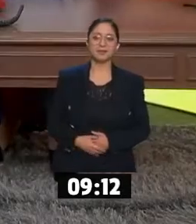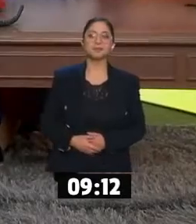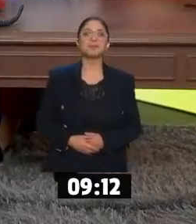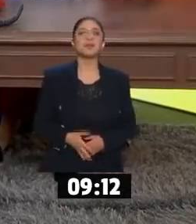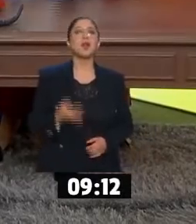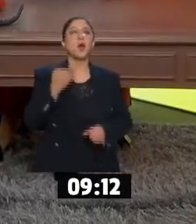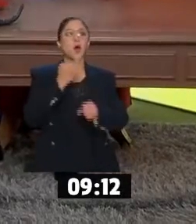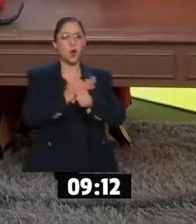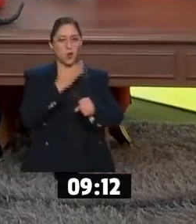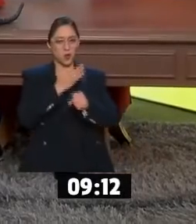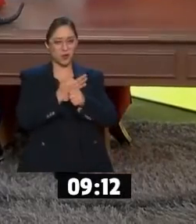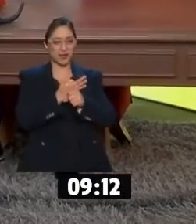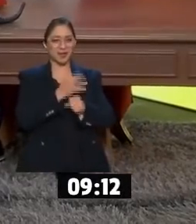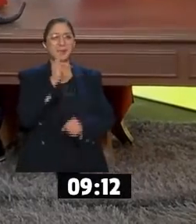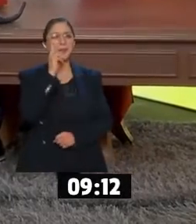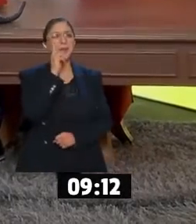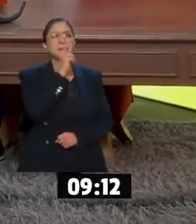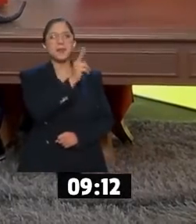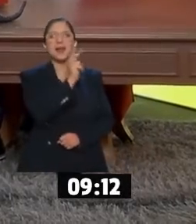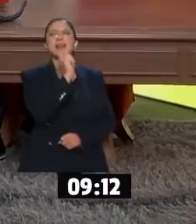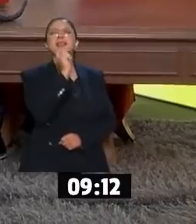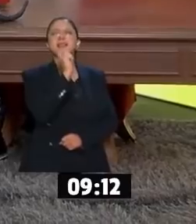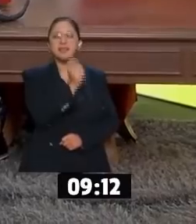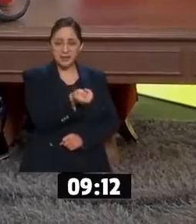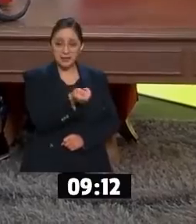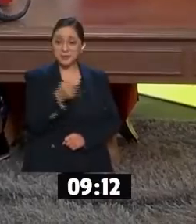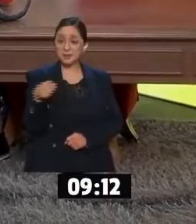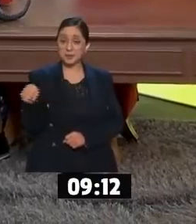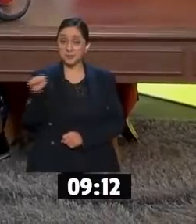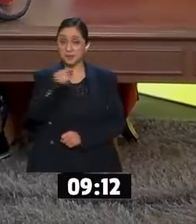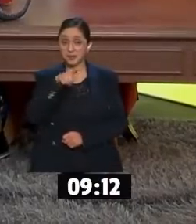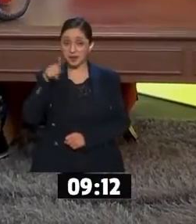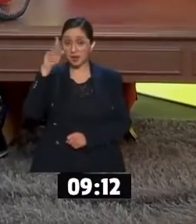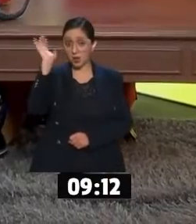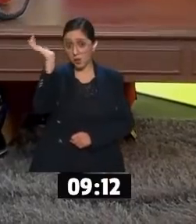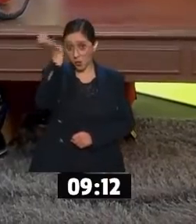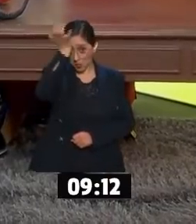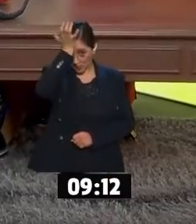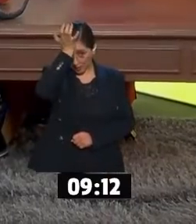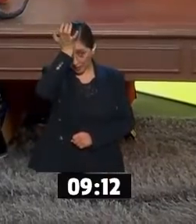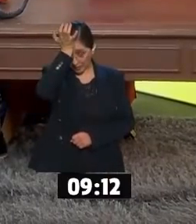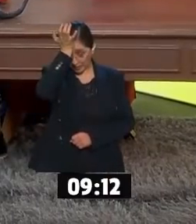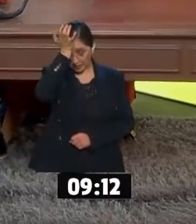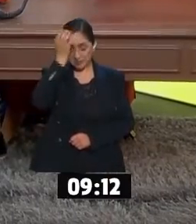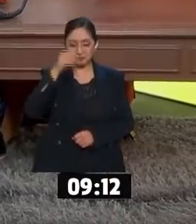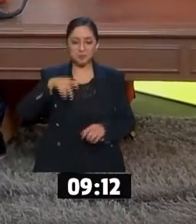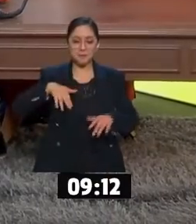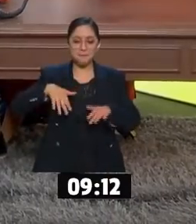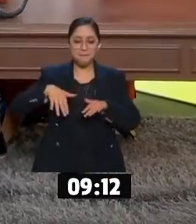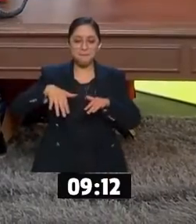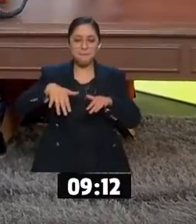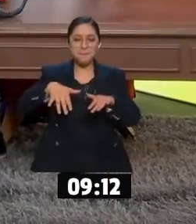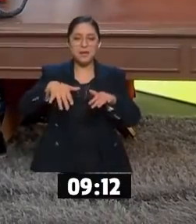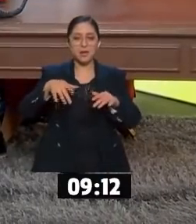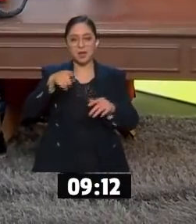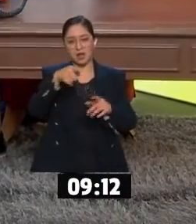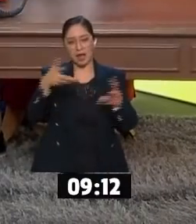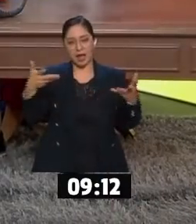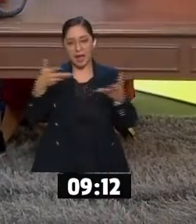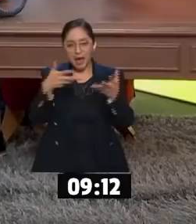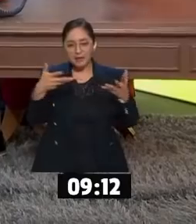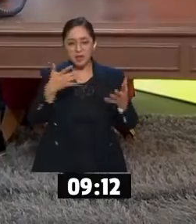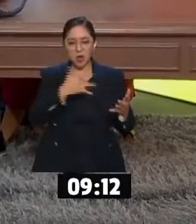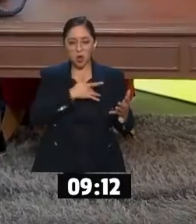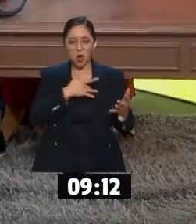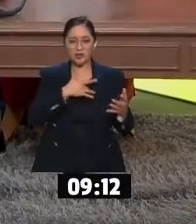contextualizar la imagen que acabamos de ver. Sí, sí. Son ovejas que forman un corazón. Sí. Es un granjero